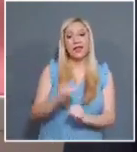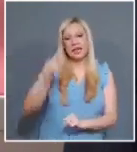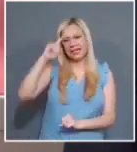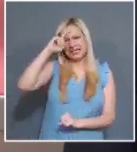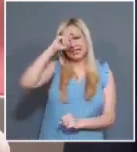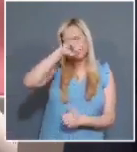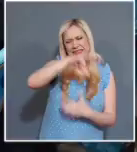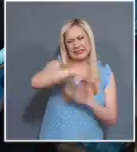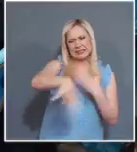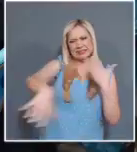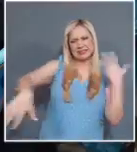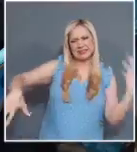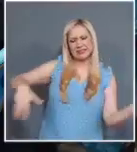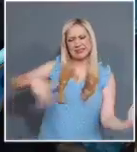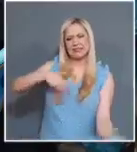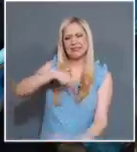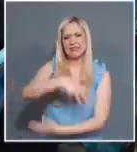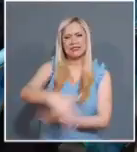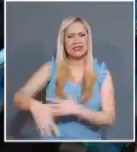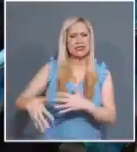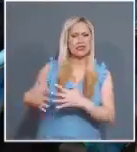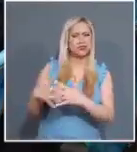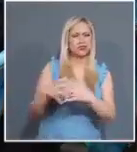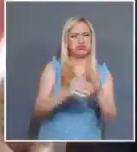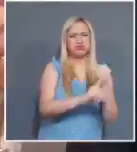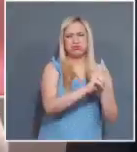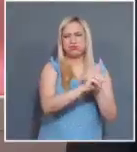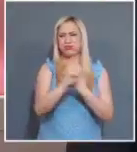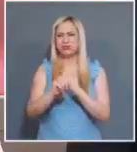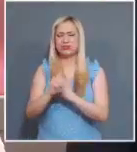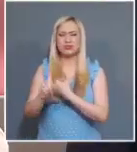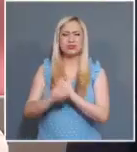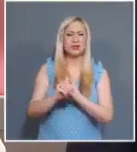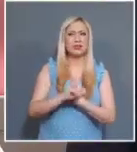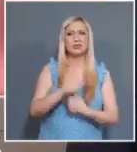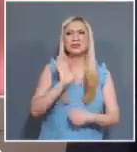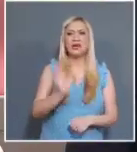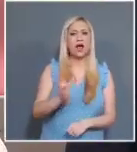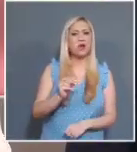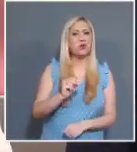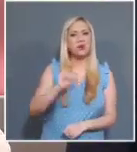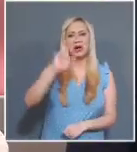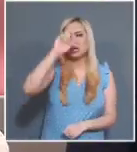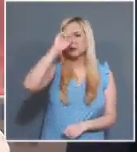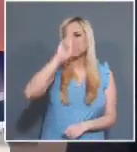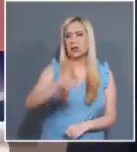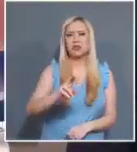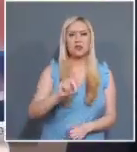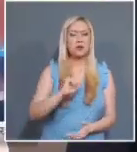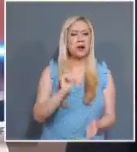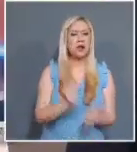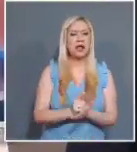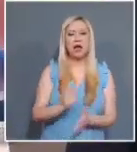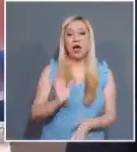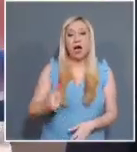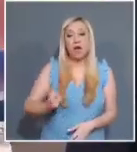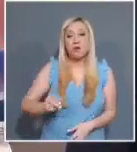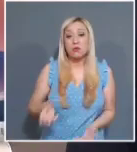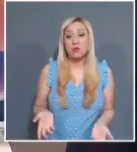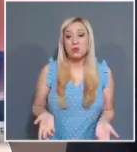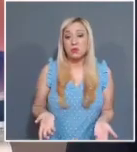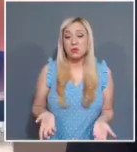una situación de decadencia social. Dedicar nuestra atención a propuestas como esta,